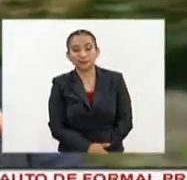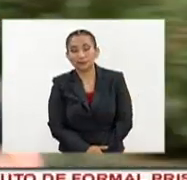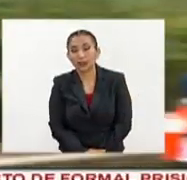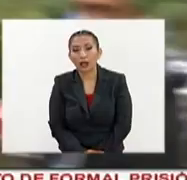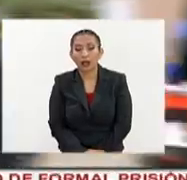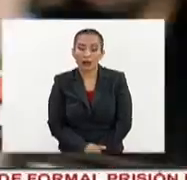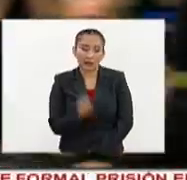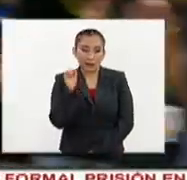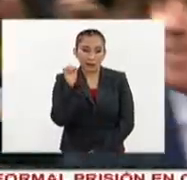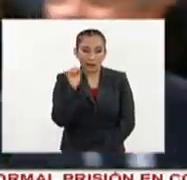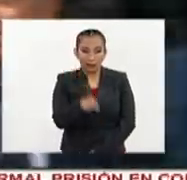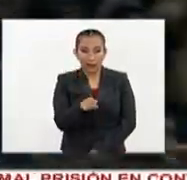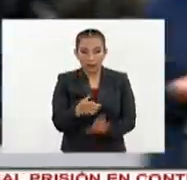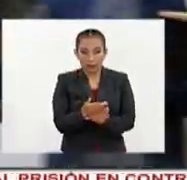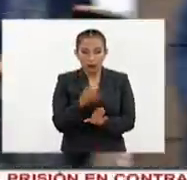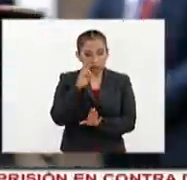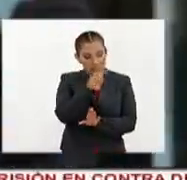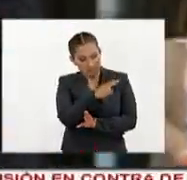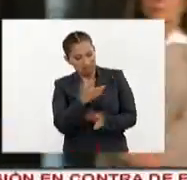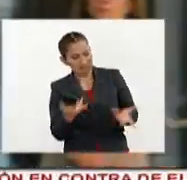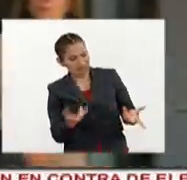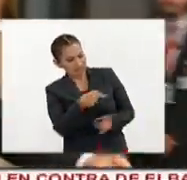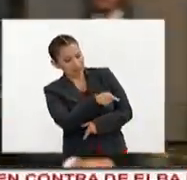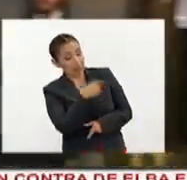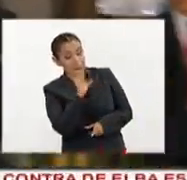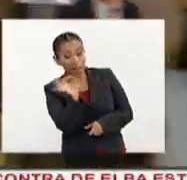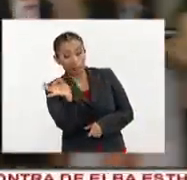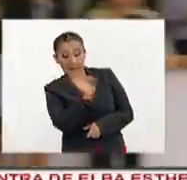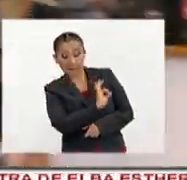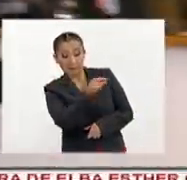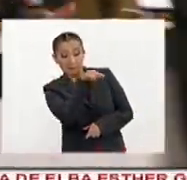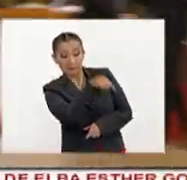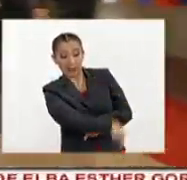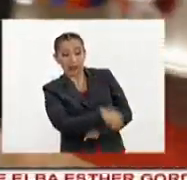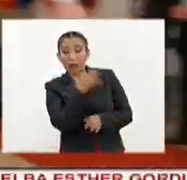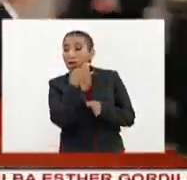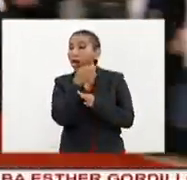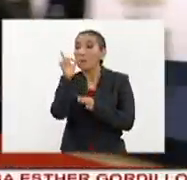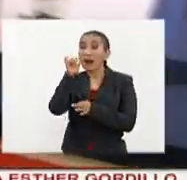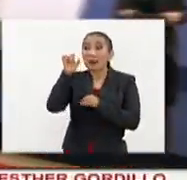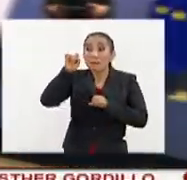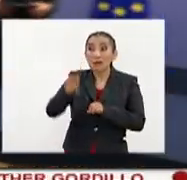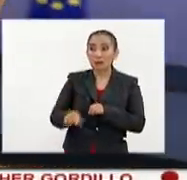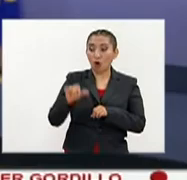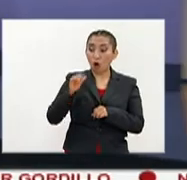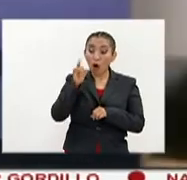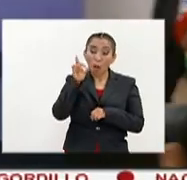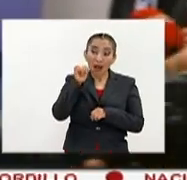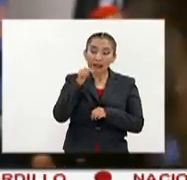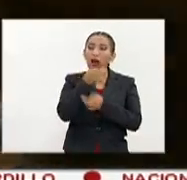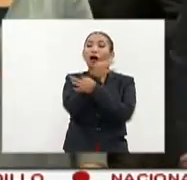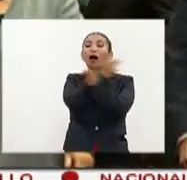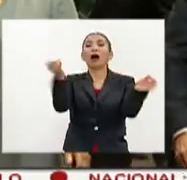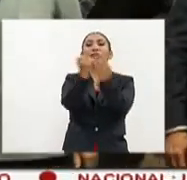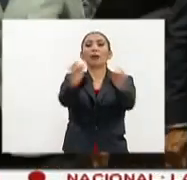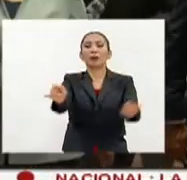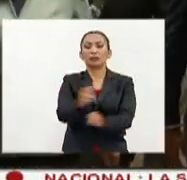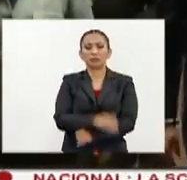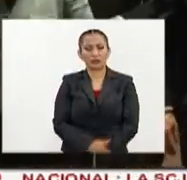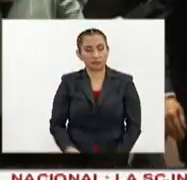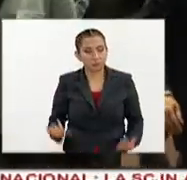catalán, precisamente ante pues la posibilidad también de que declaren mañana mismo o a partir de mañana la